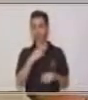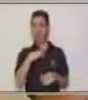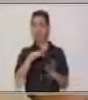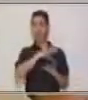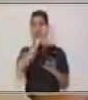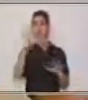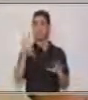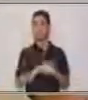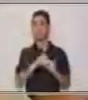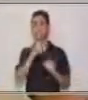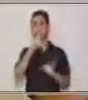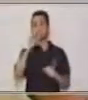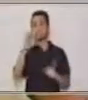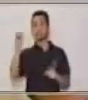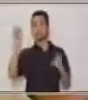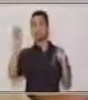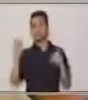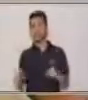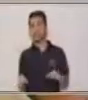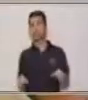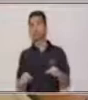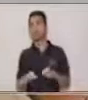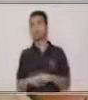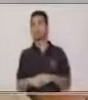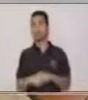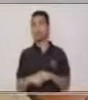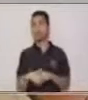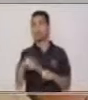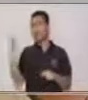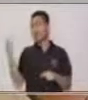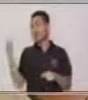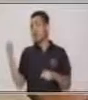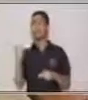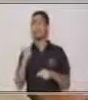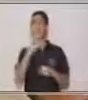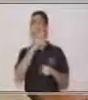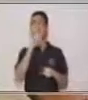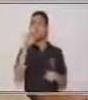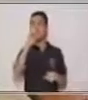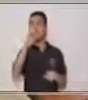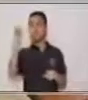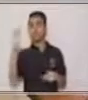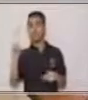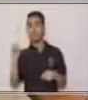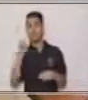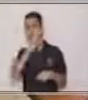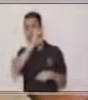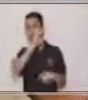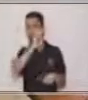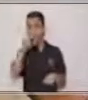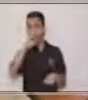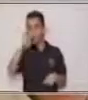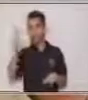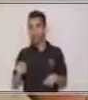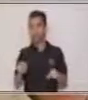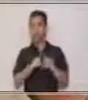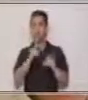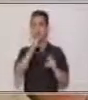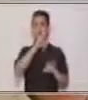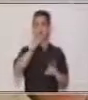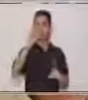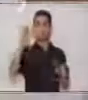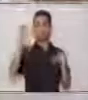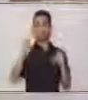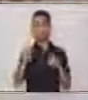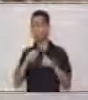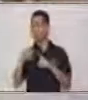fácil saber que 100 personas eran el 100%. Pero aquí no son 100, son 25 alumnos. ¿Eso qué